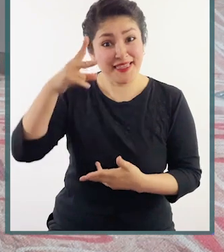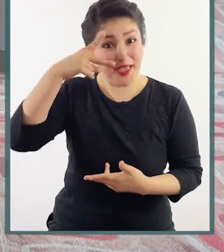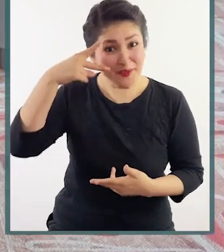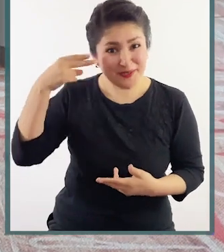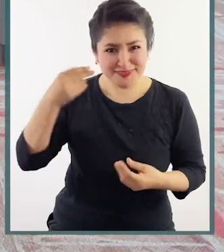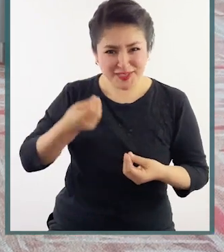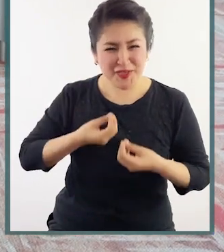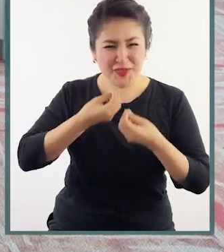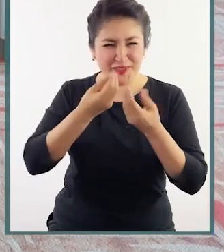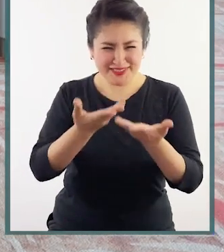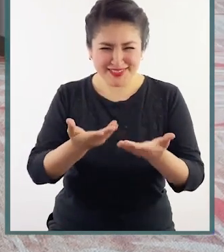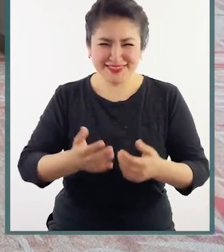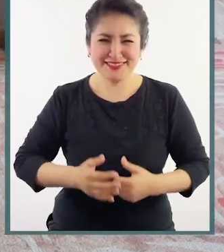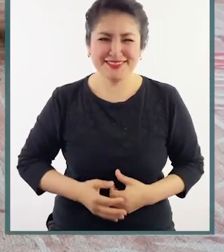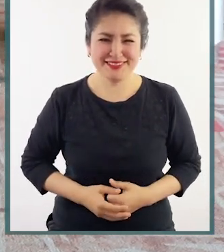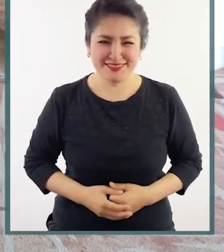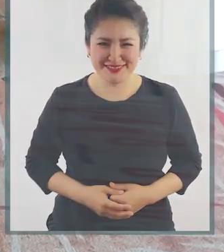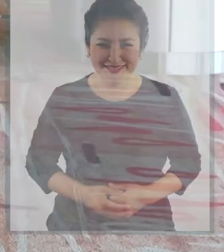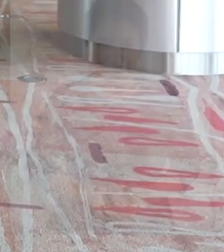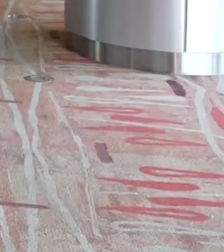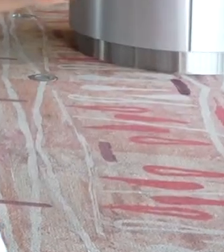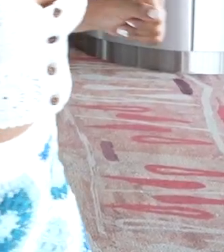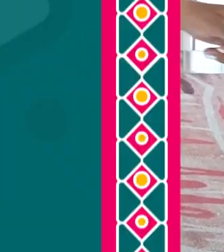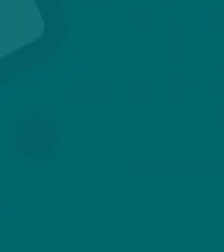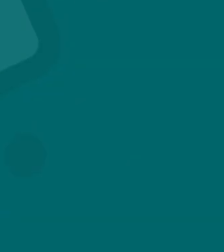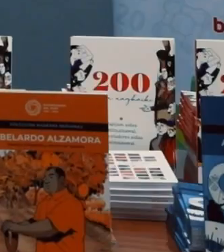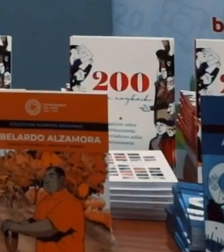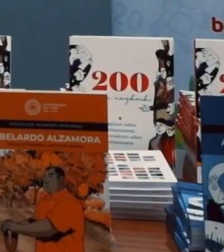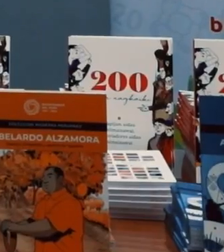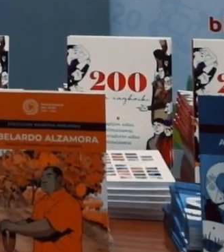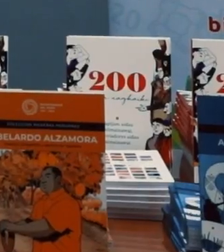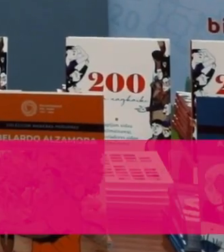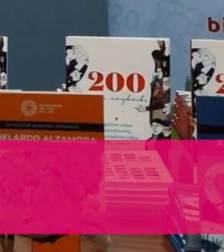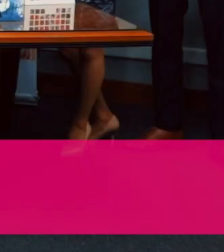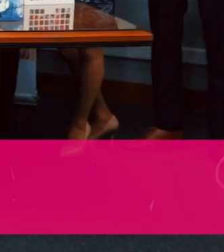David Gavidia nos lo cuenta en la siguiente incursión.